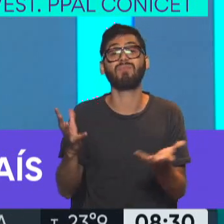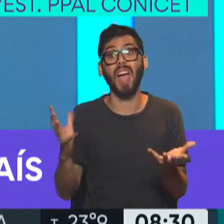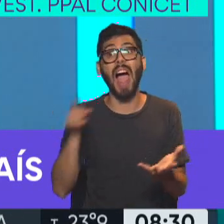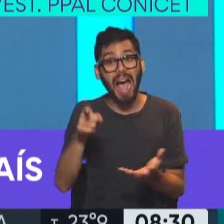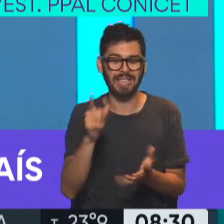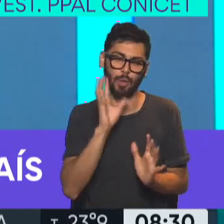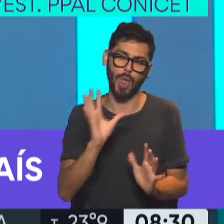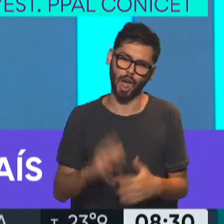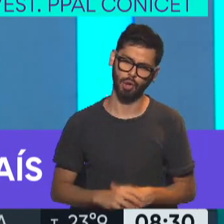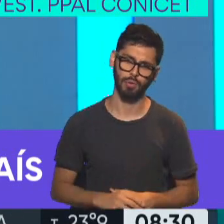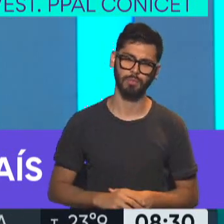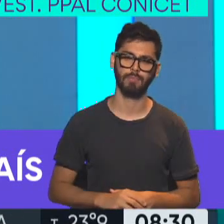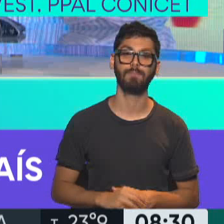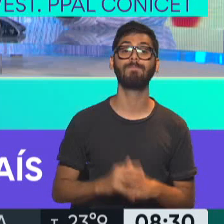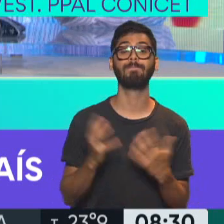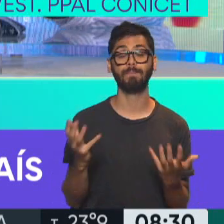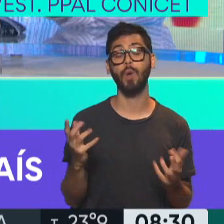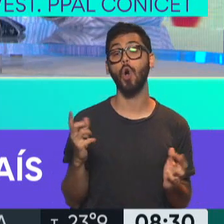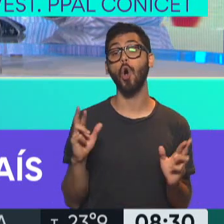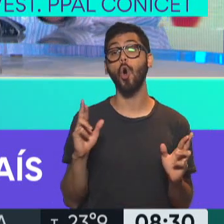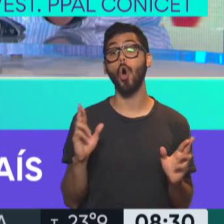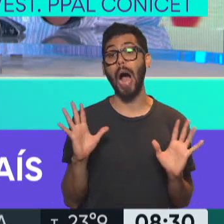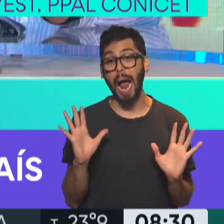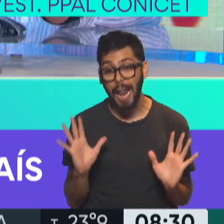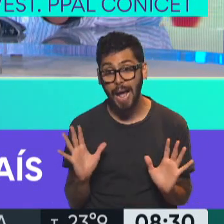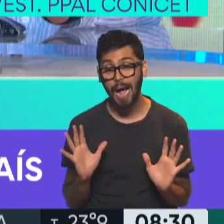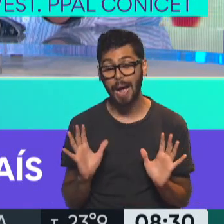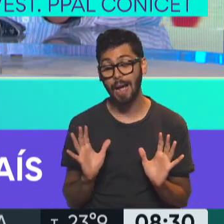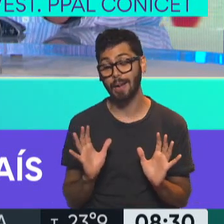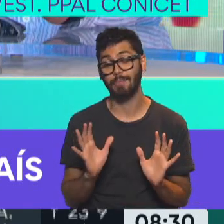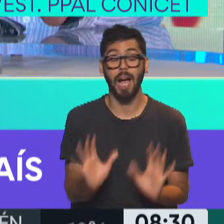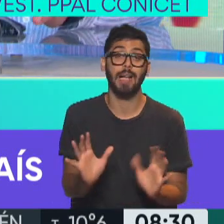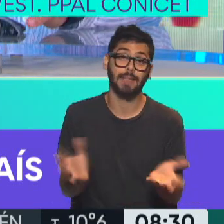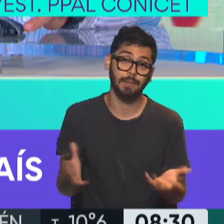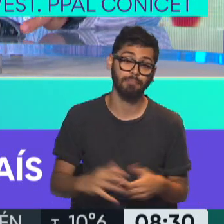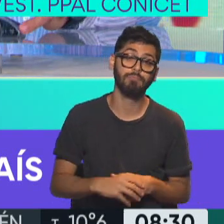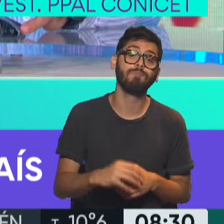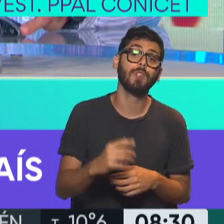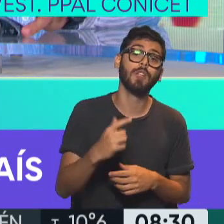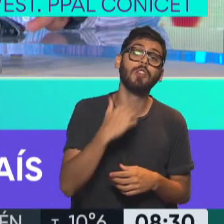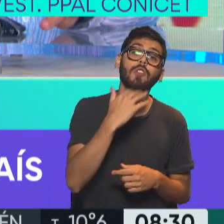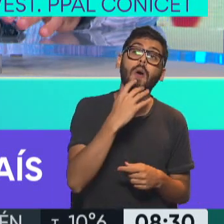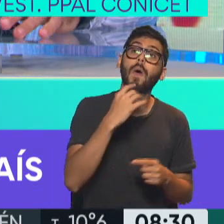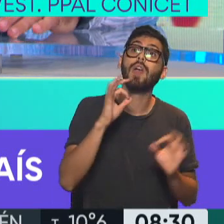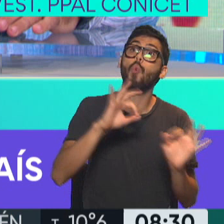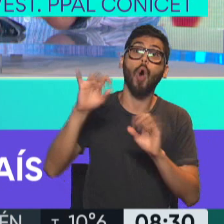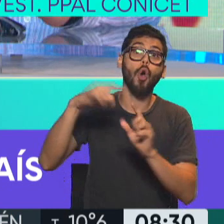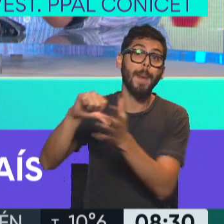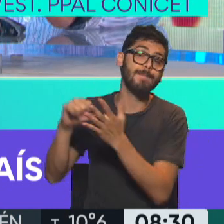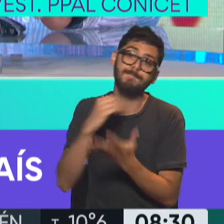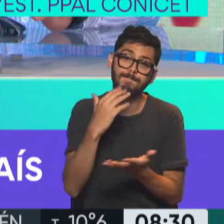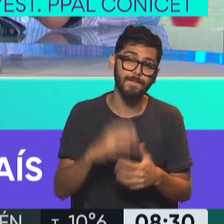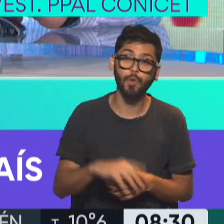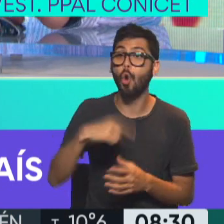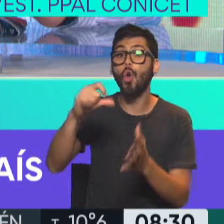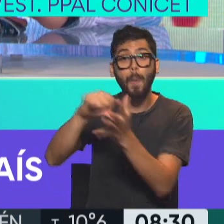que tener cuidado. Entonces esperemos que sea así. No sabemos si realmente va a ocurrir lo mismo que ocurrió en otros países. En otros países el